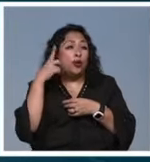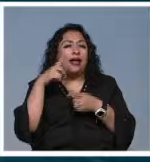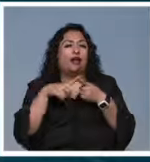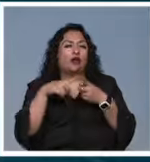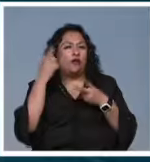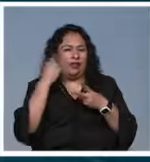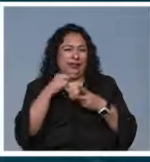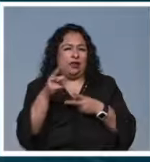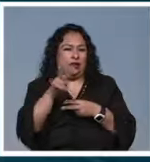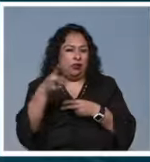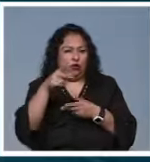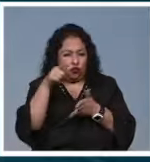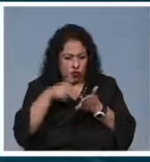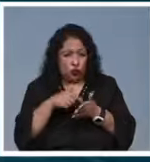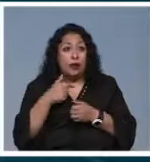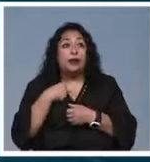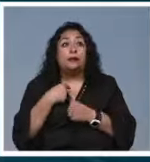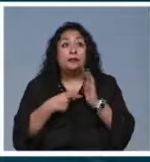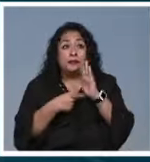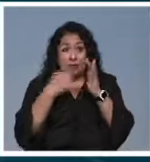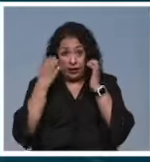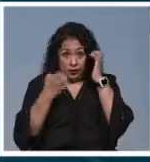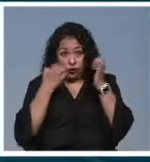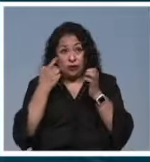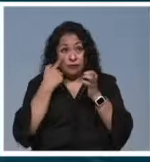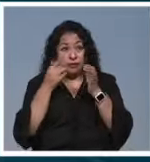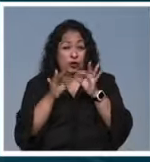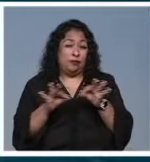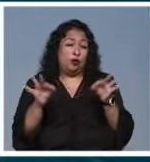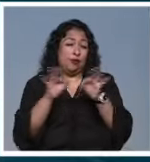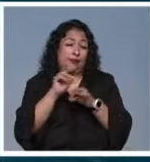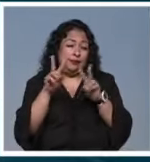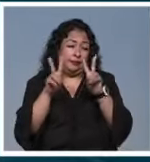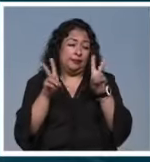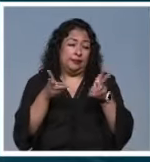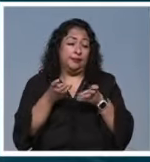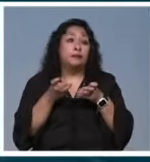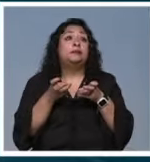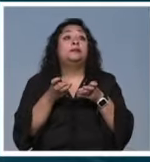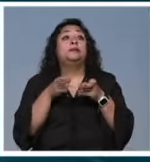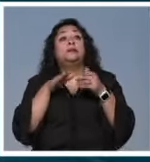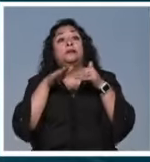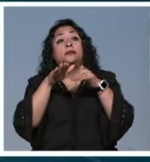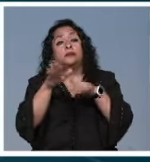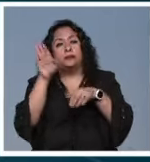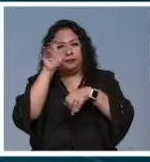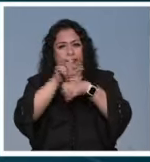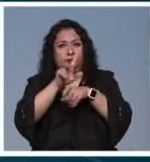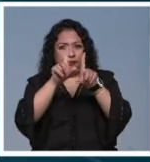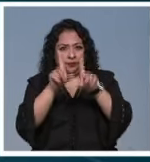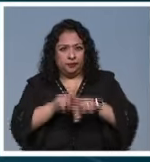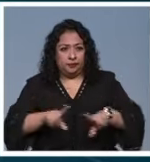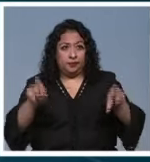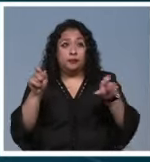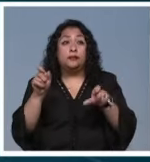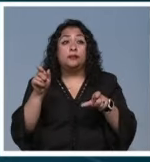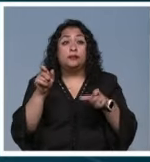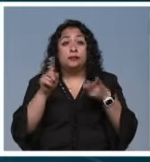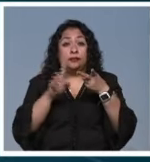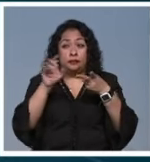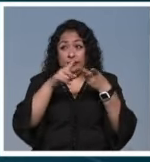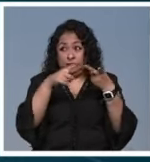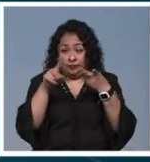Guerrero, respectivamente. Muestra en la que se destacaron las líneas temáticas relativas a la cultura de paz, la